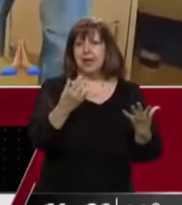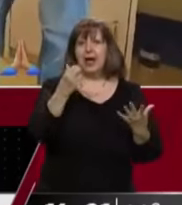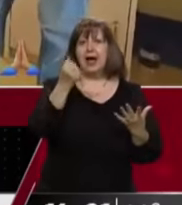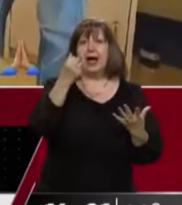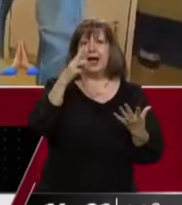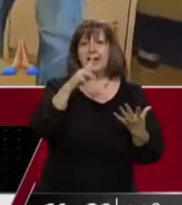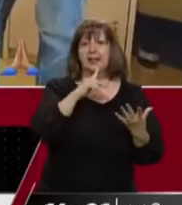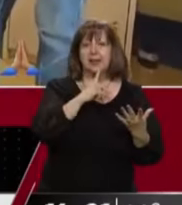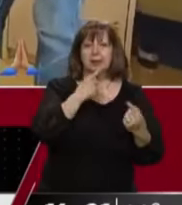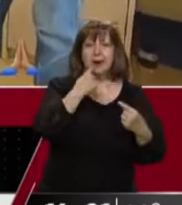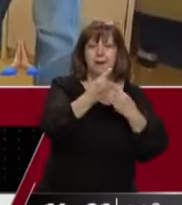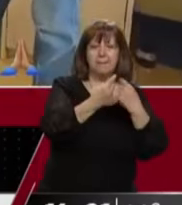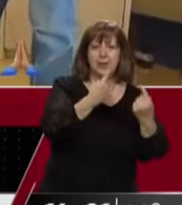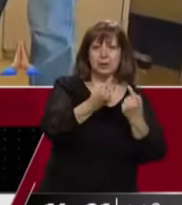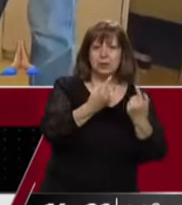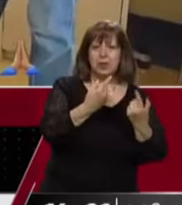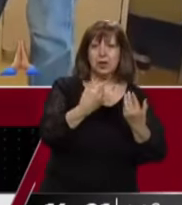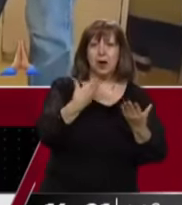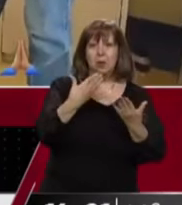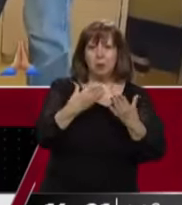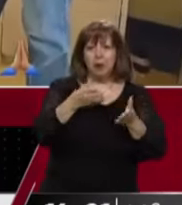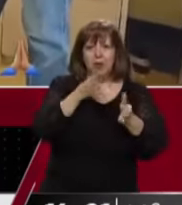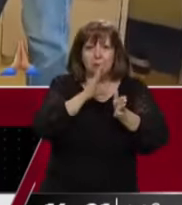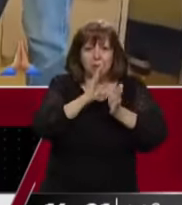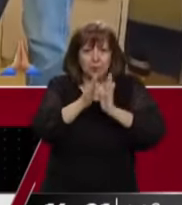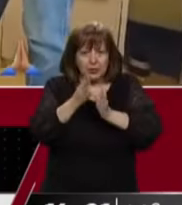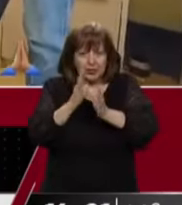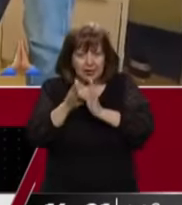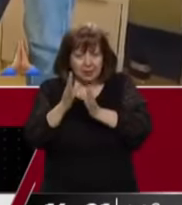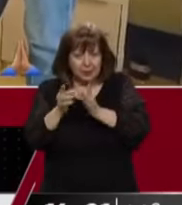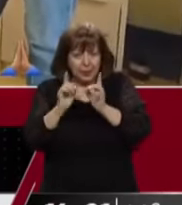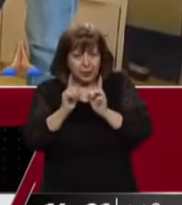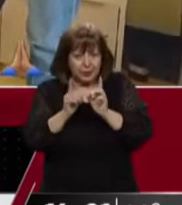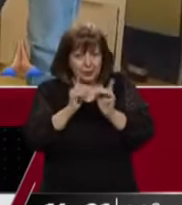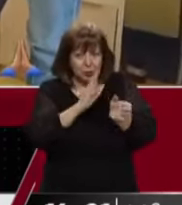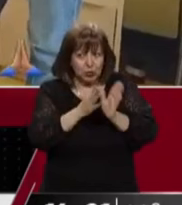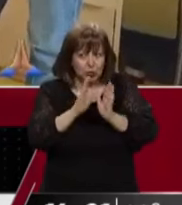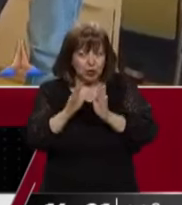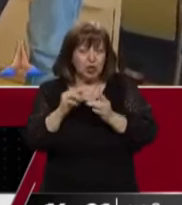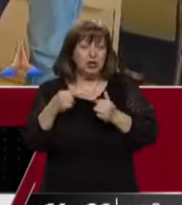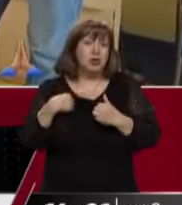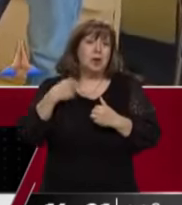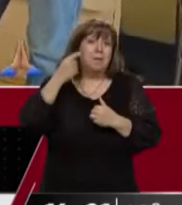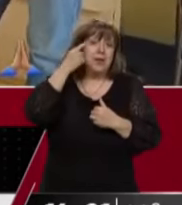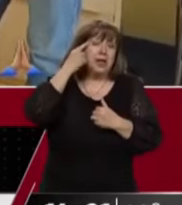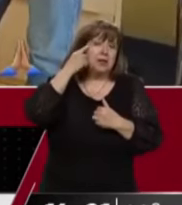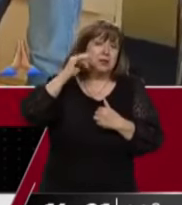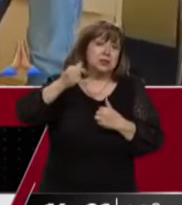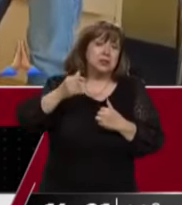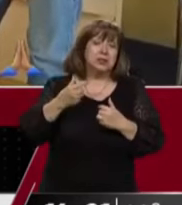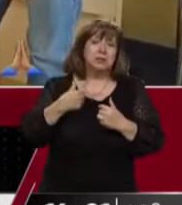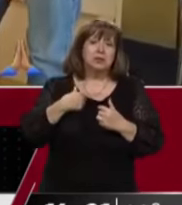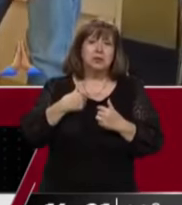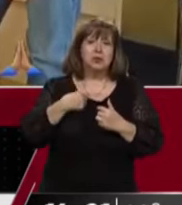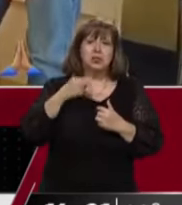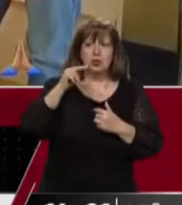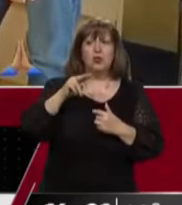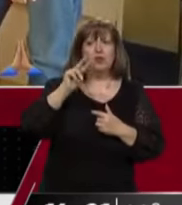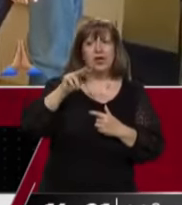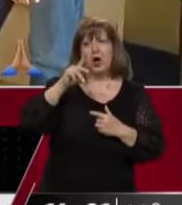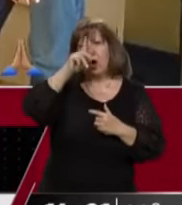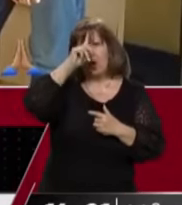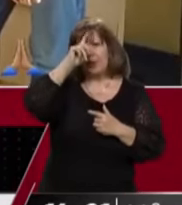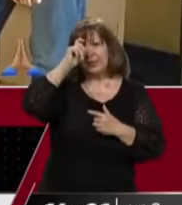ART también voy a averiguarme para poder ver si puedo seguir haciendo la misma rehabilitación. Yo creería que sí, porque son muchas las maquinarias que yo acá lo vi en